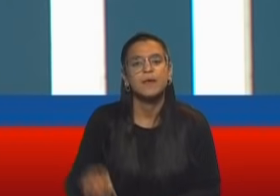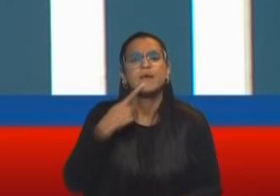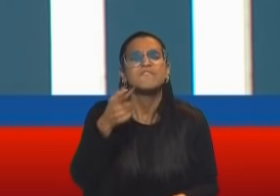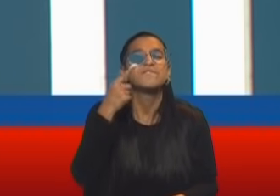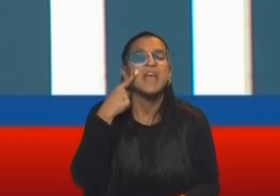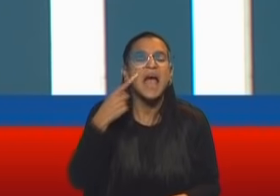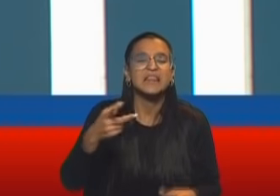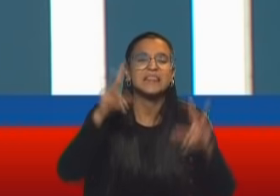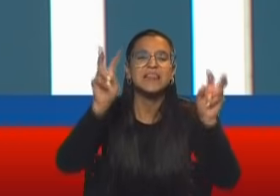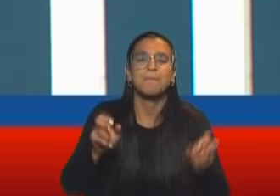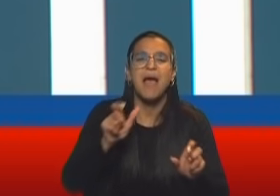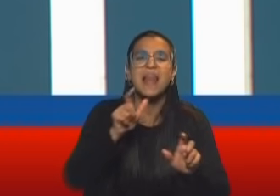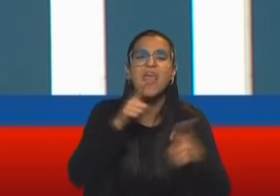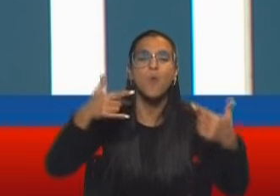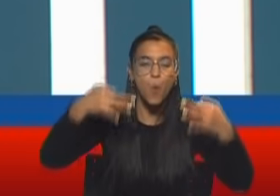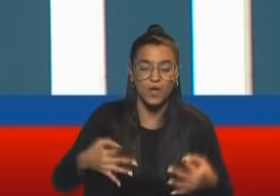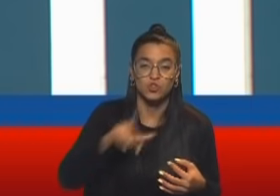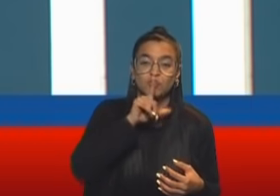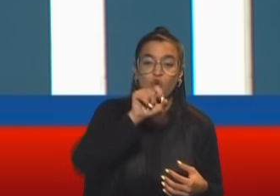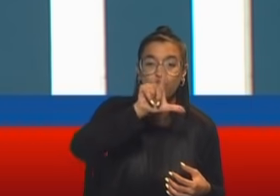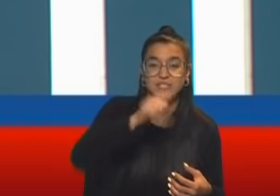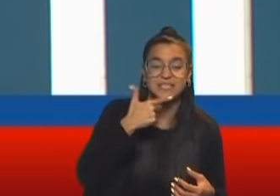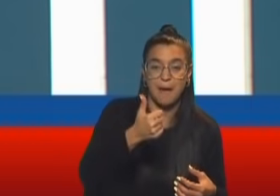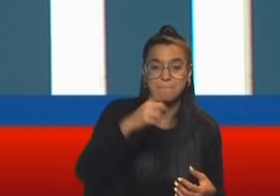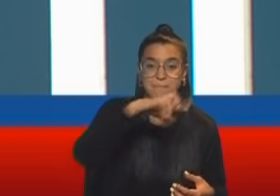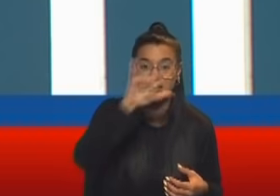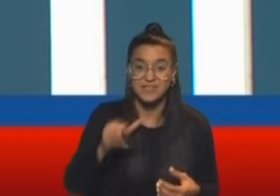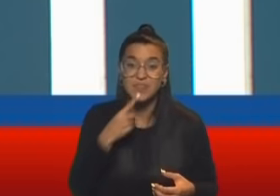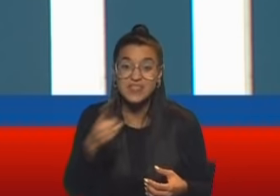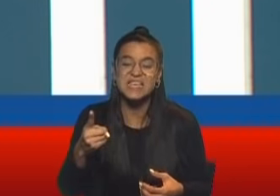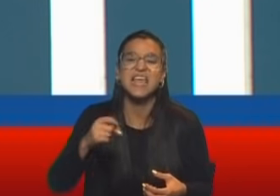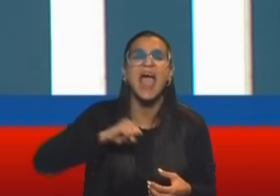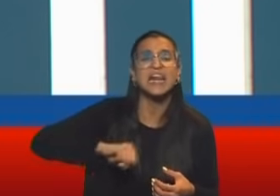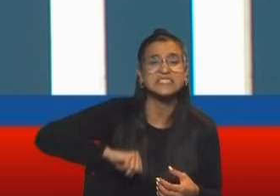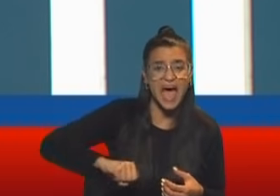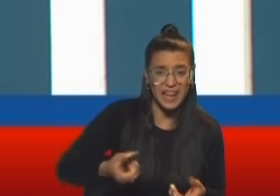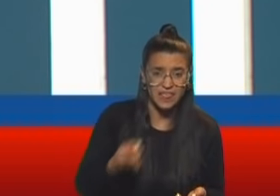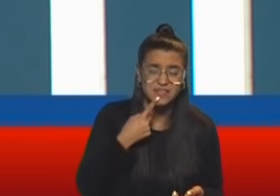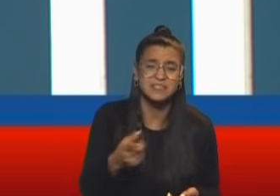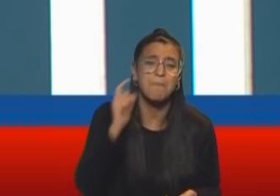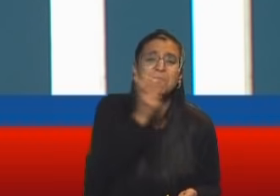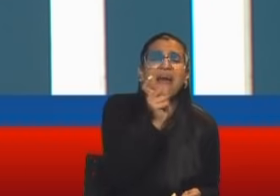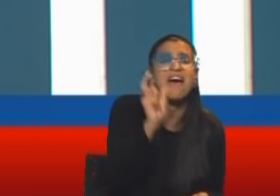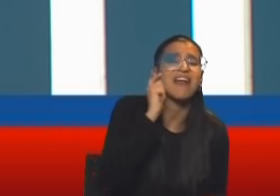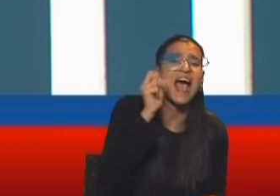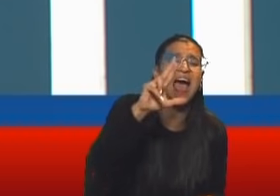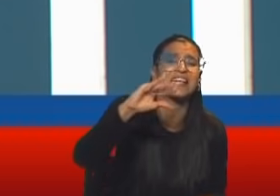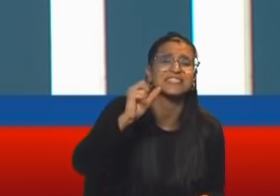lenguaje. Cuando Victoria Tolosa Paz dice garchar, que es una palabra que puede asociarse